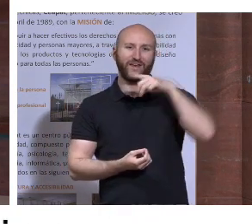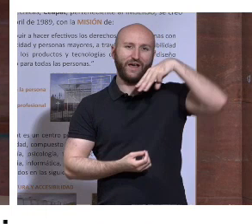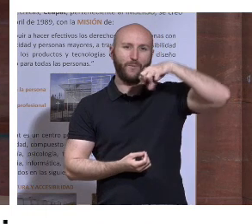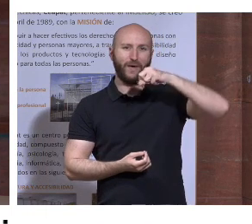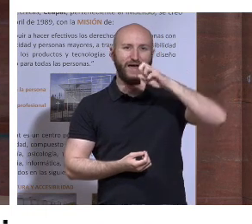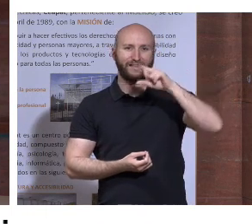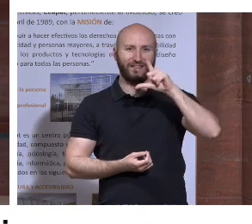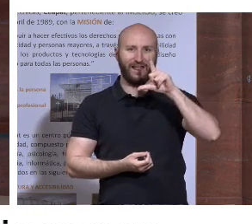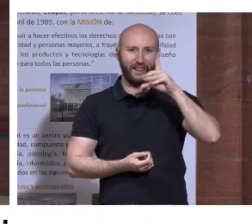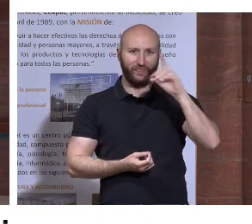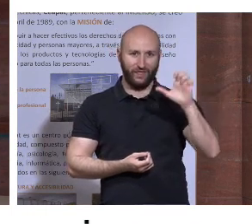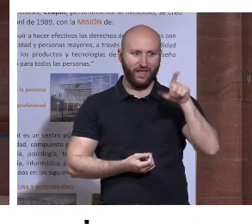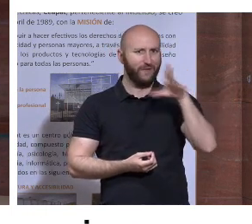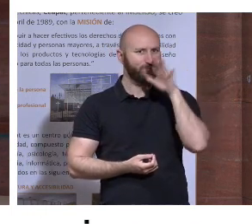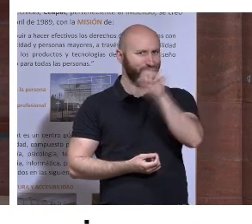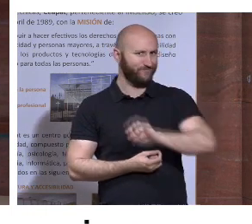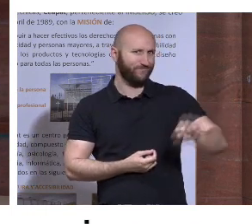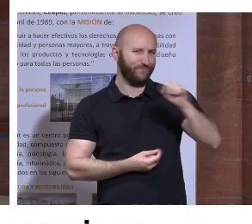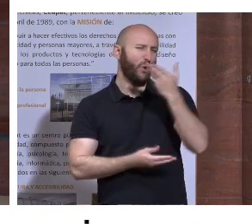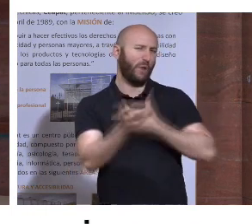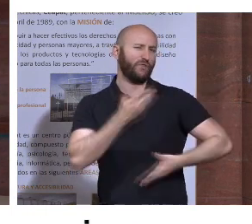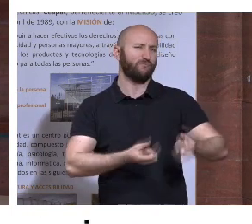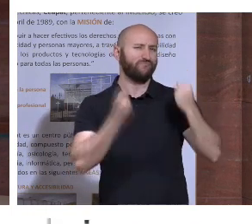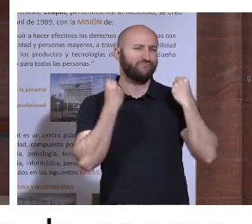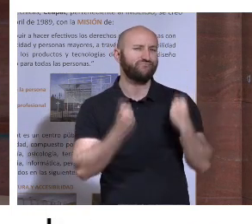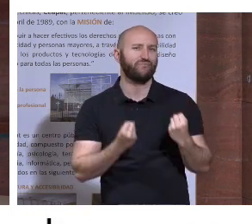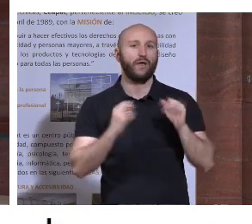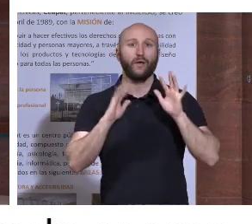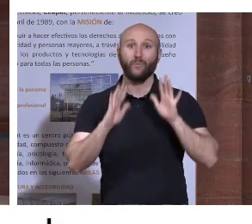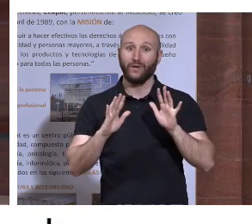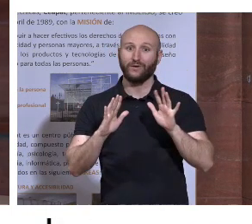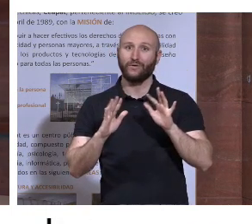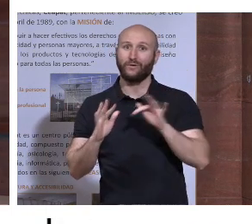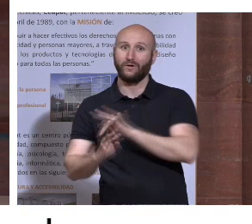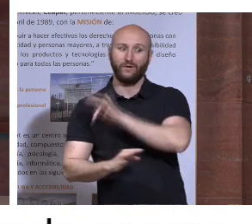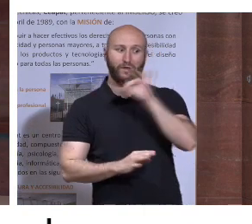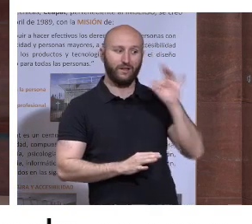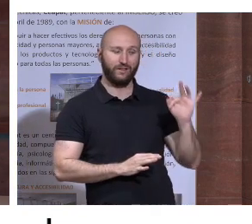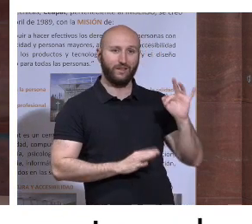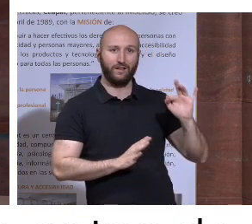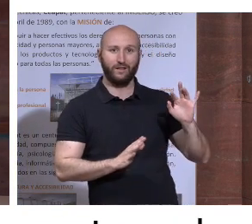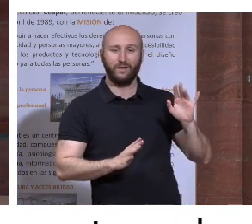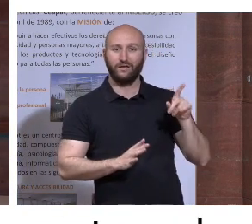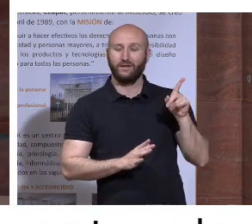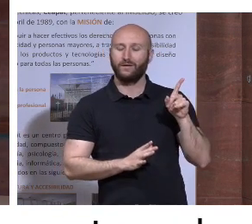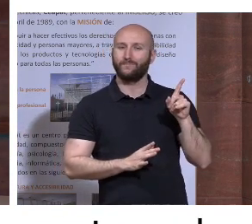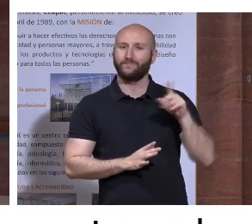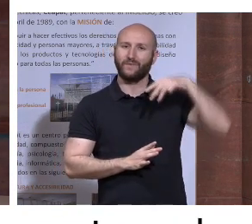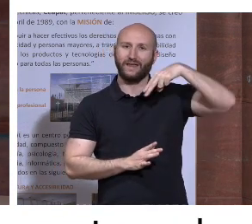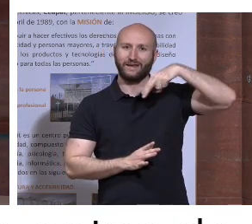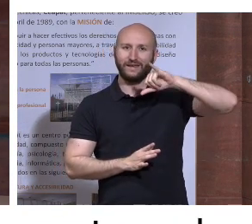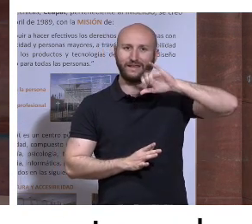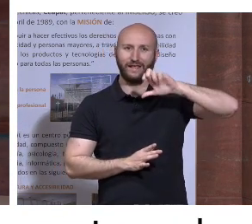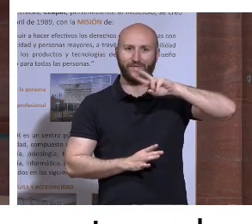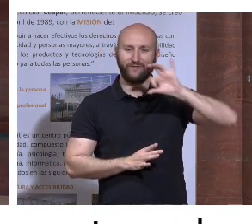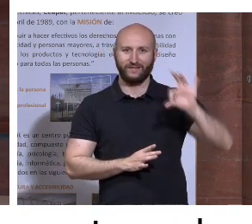fue estupenda y una gran colaboradora, pero también, antes de pasarle la palabra a Nieves, y